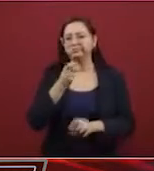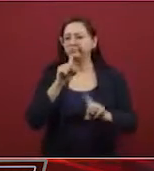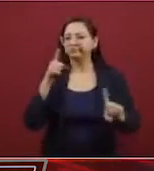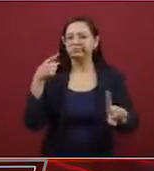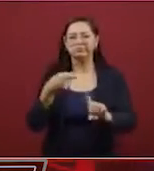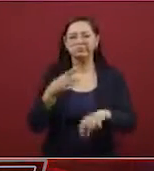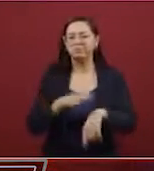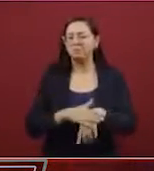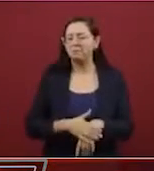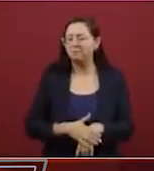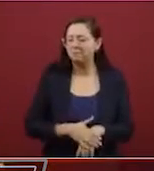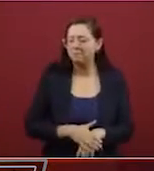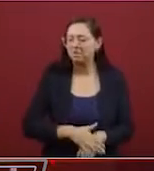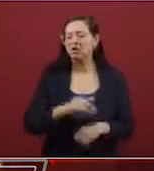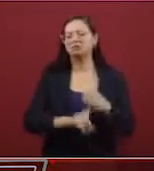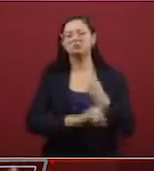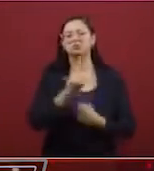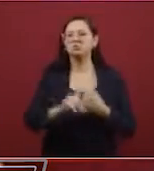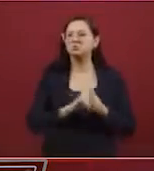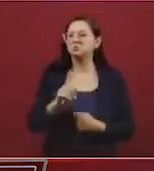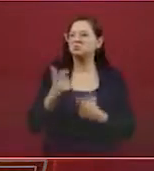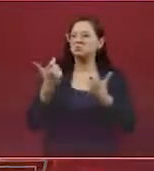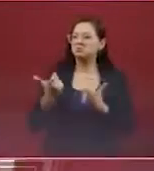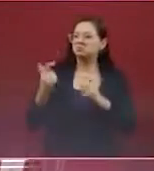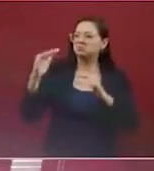principal de la desigualdad económica, social,